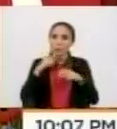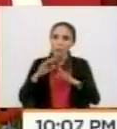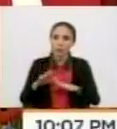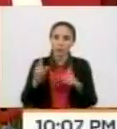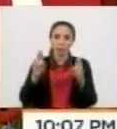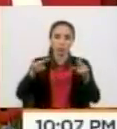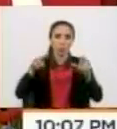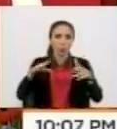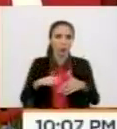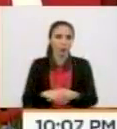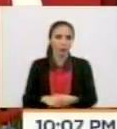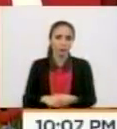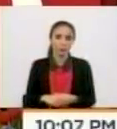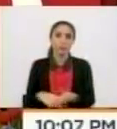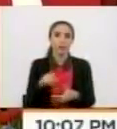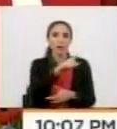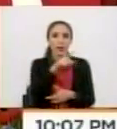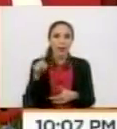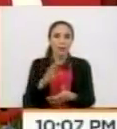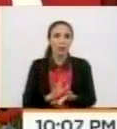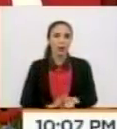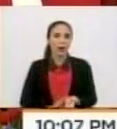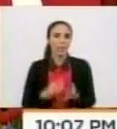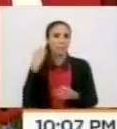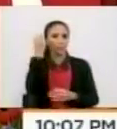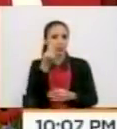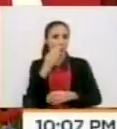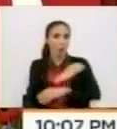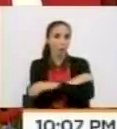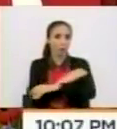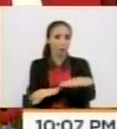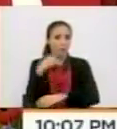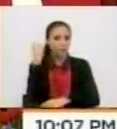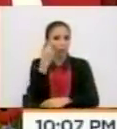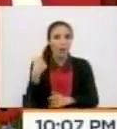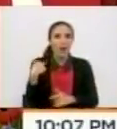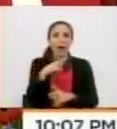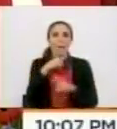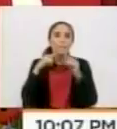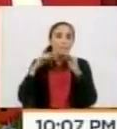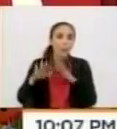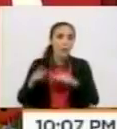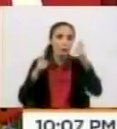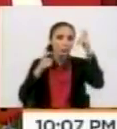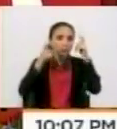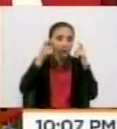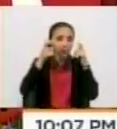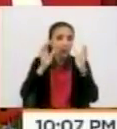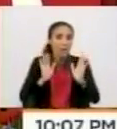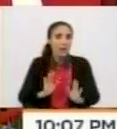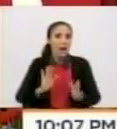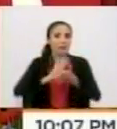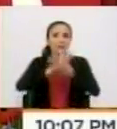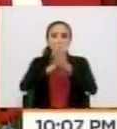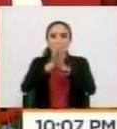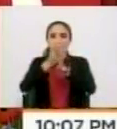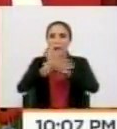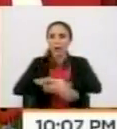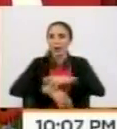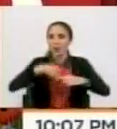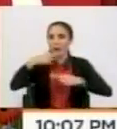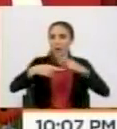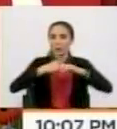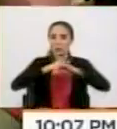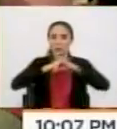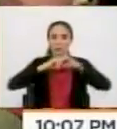que pensaban, hicieron sus cálculos, se va Chávez y se acabó la Revolución Bolivariana. Así es. No contaban con un pueblo, pero un pueblo cargado